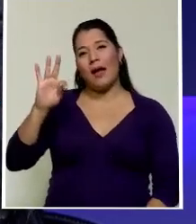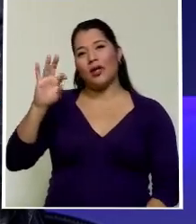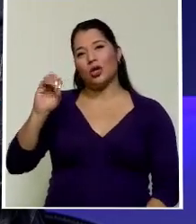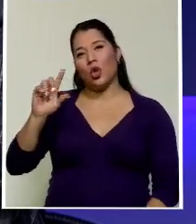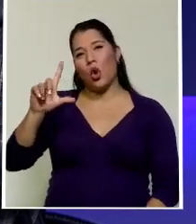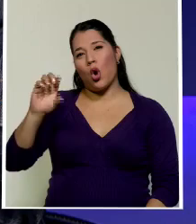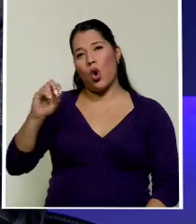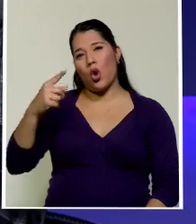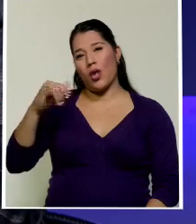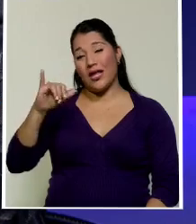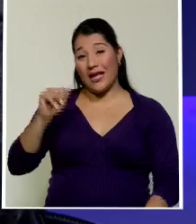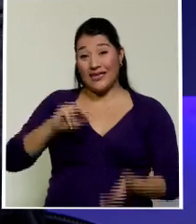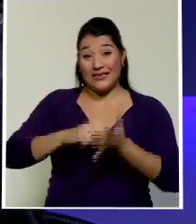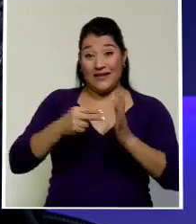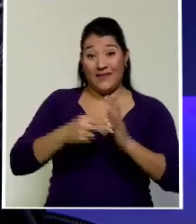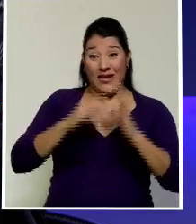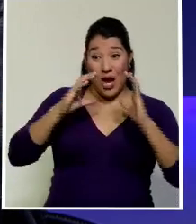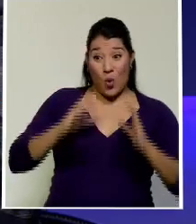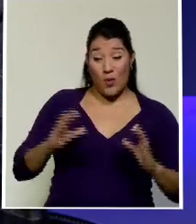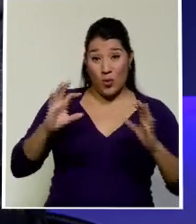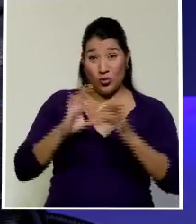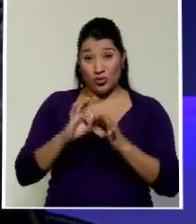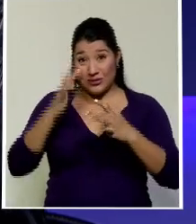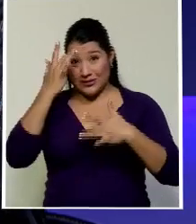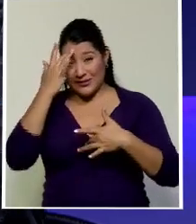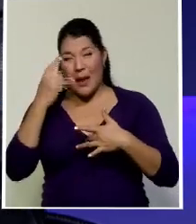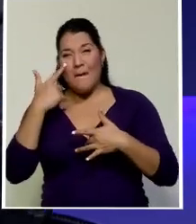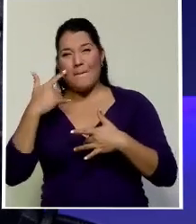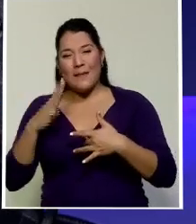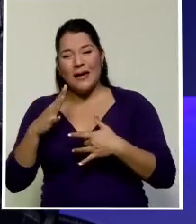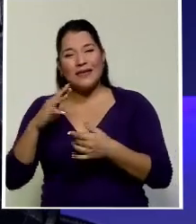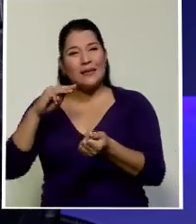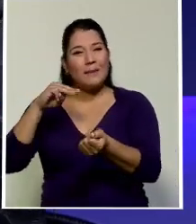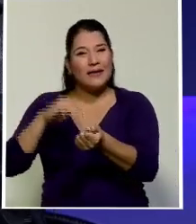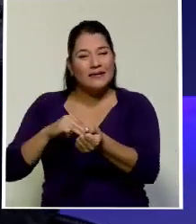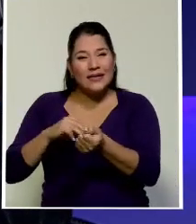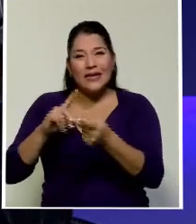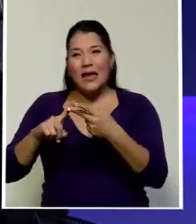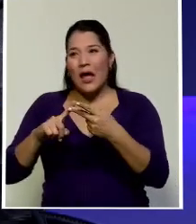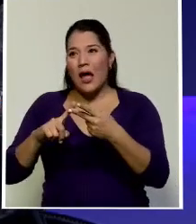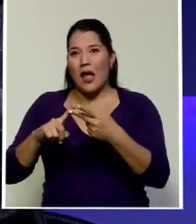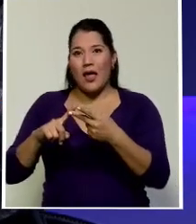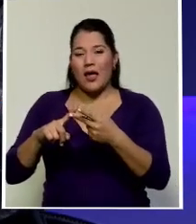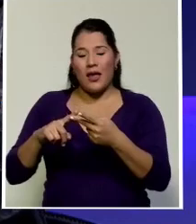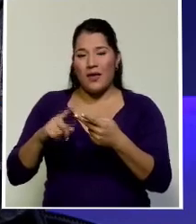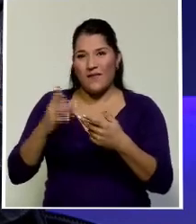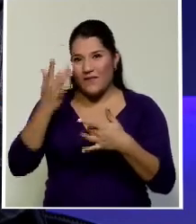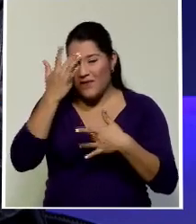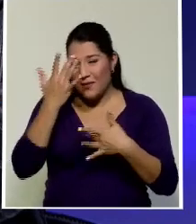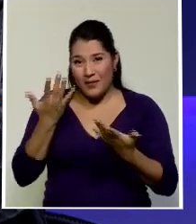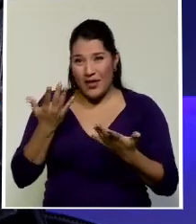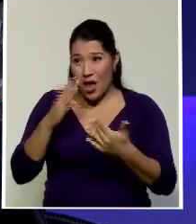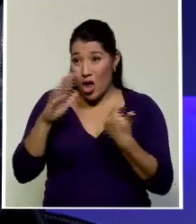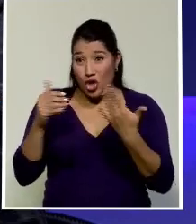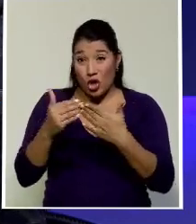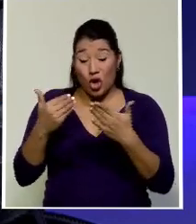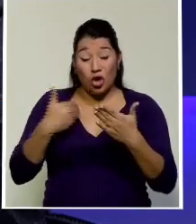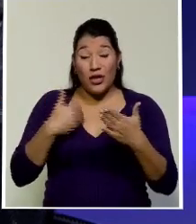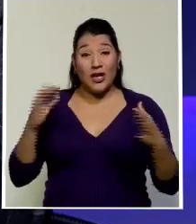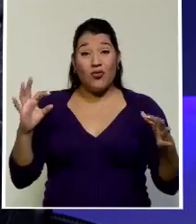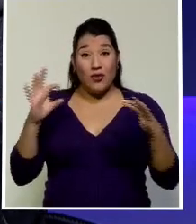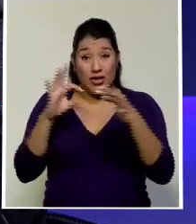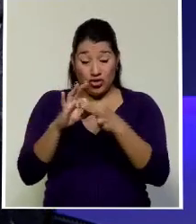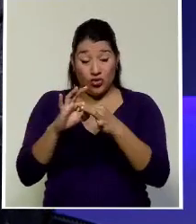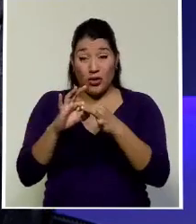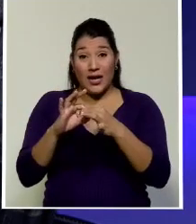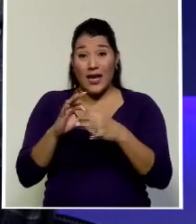a la ficción. O sea, parecería que la microbiología o la medicina, la literatura no tienen nada que ver, pero todo tiene que ver. En realidad son cosas que se pueden armonizar